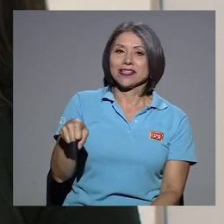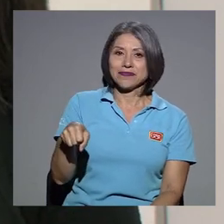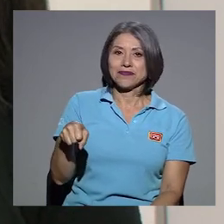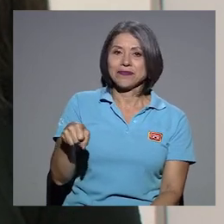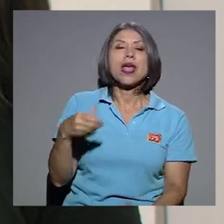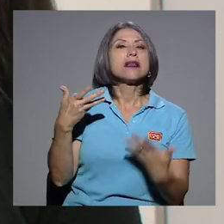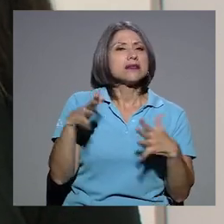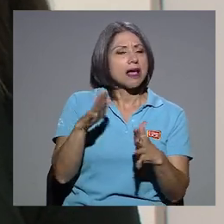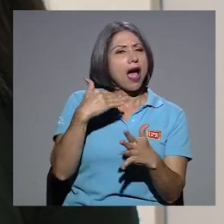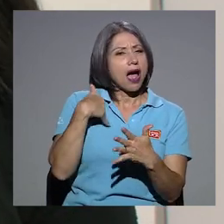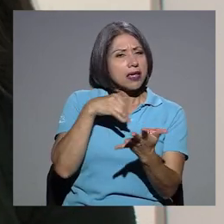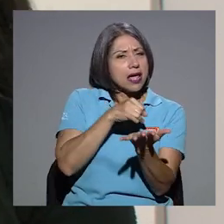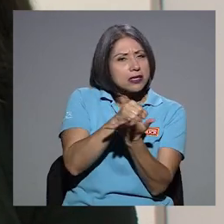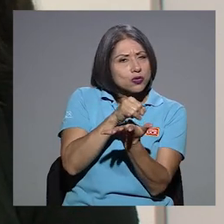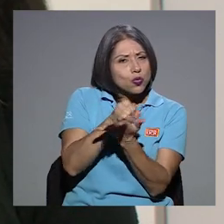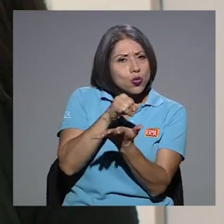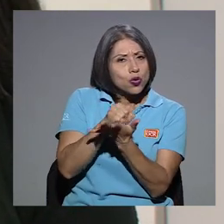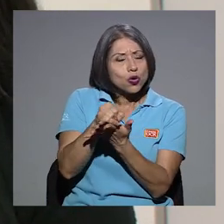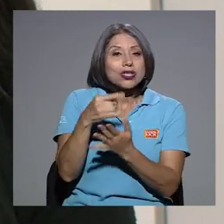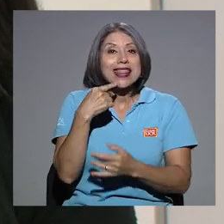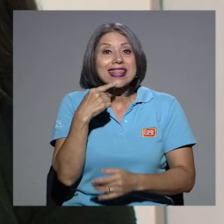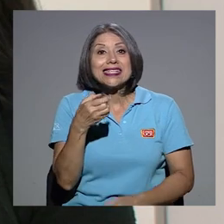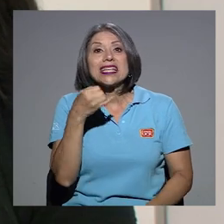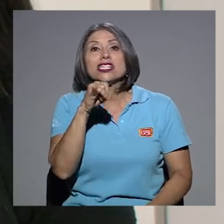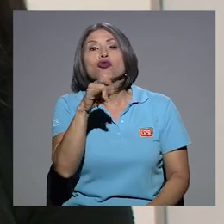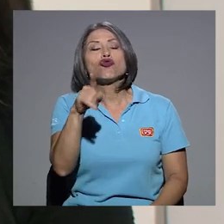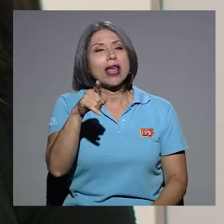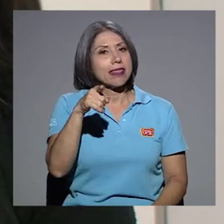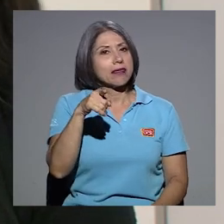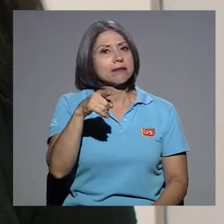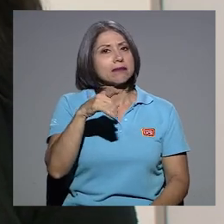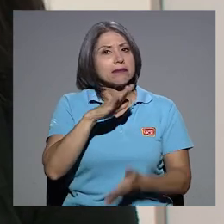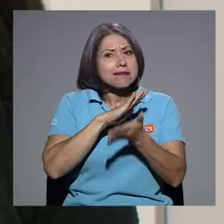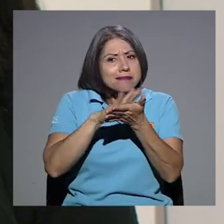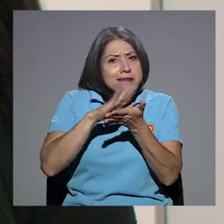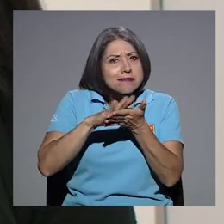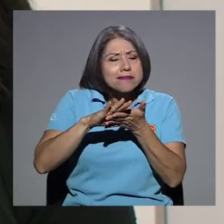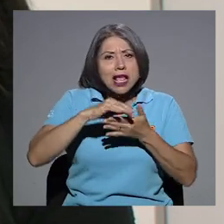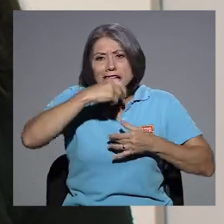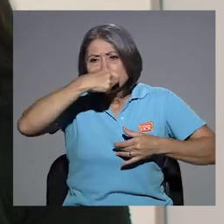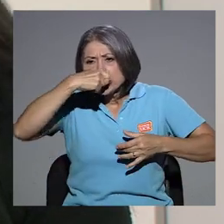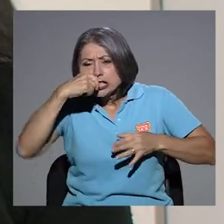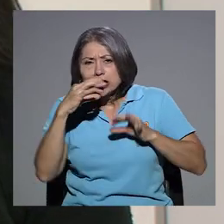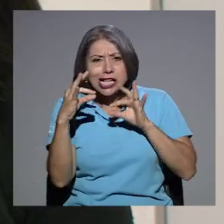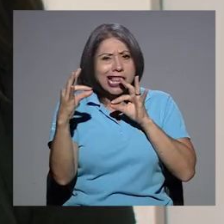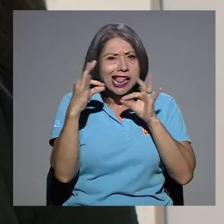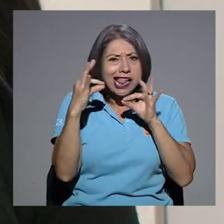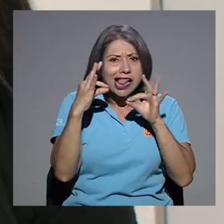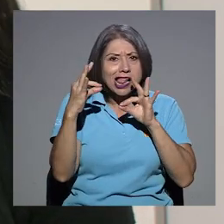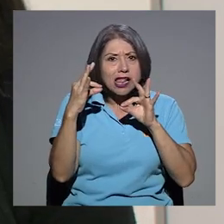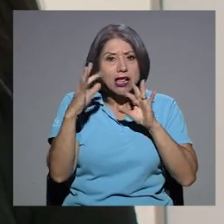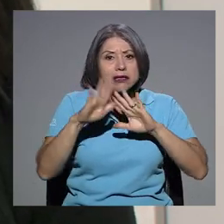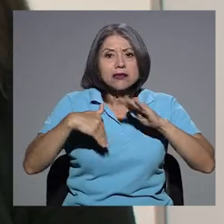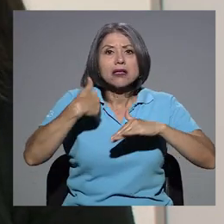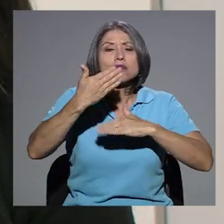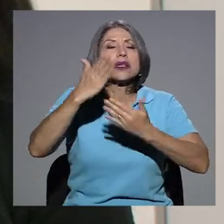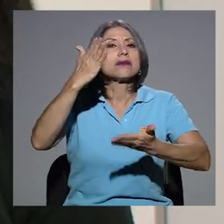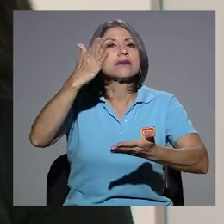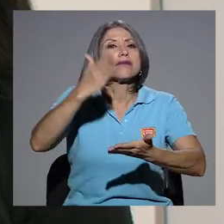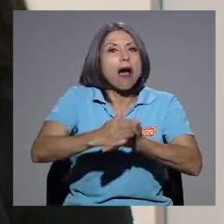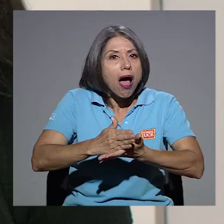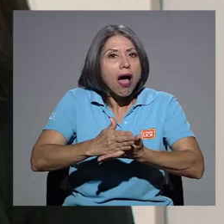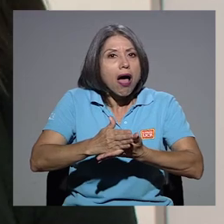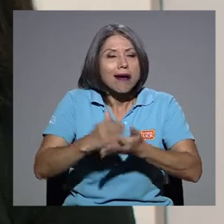que si usted suspende la higiene oral en cualquier persona, se va a dar una